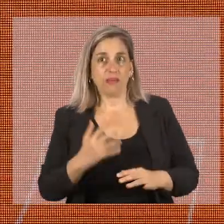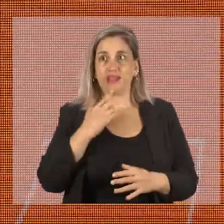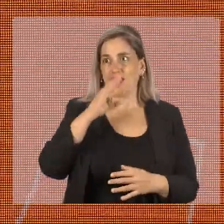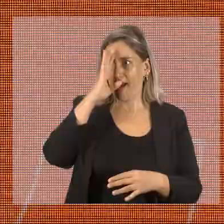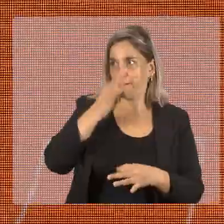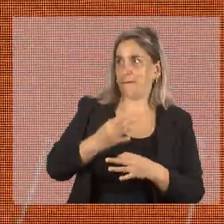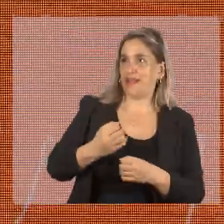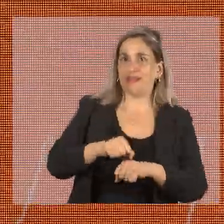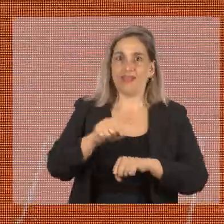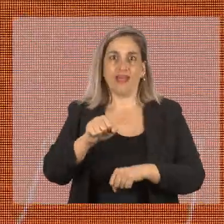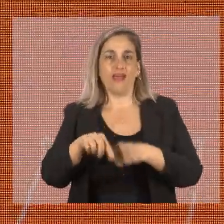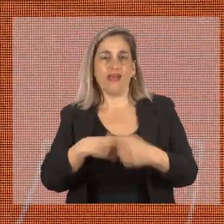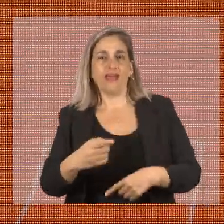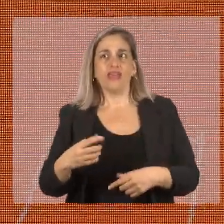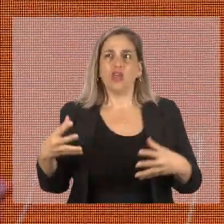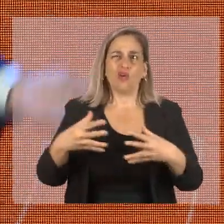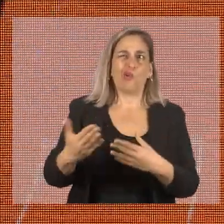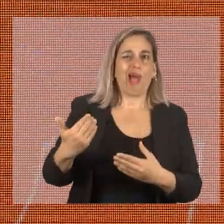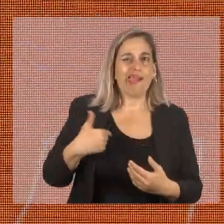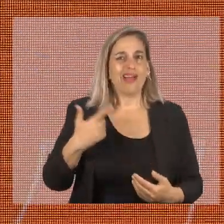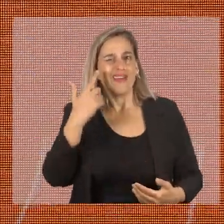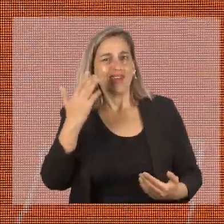tiene a los vecinos de la vuelta, la barra de la